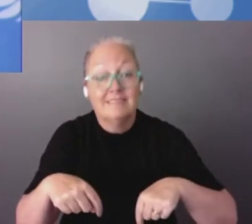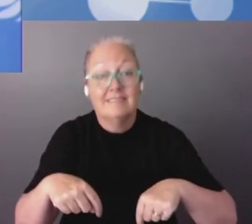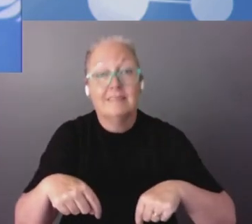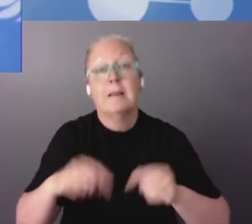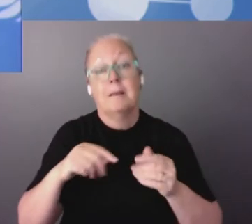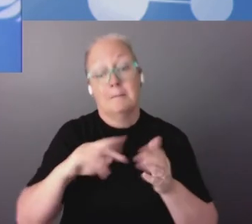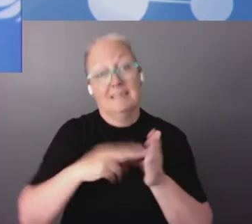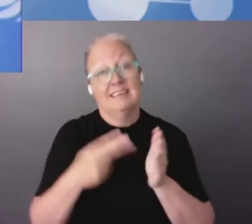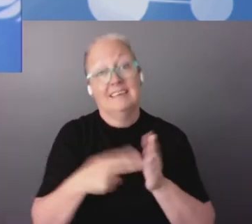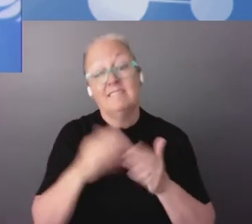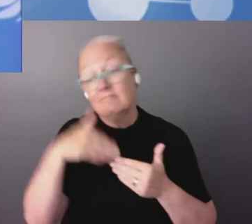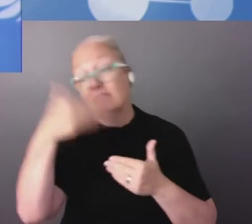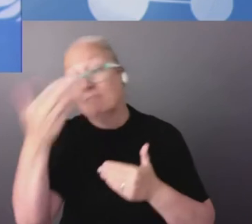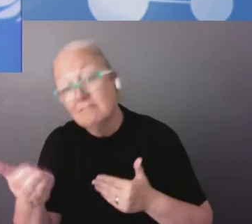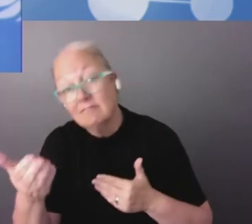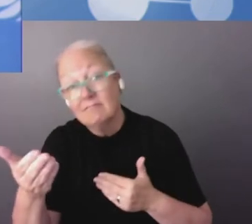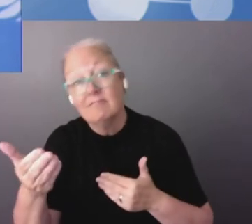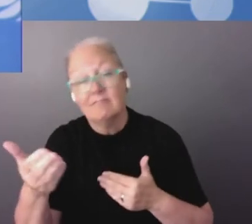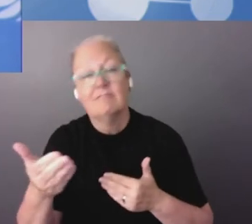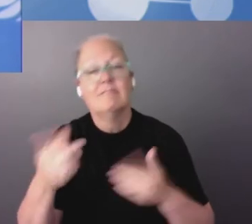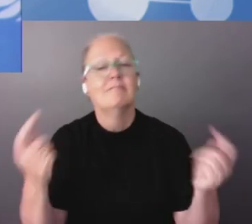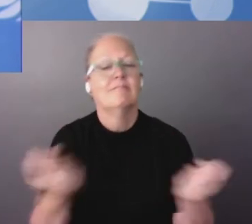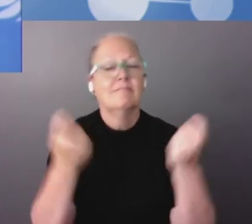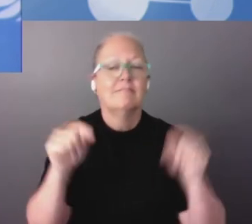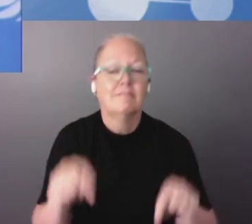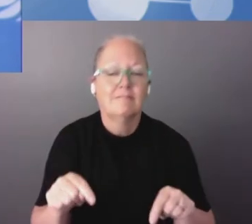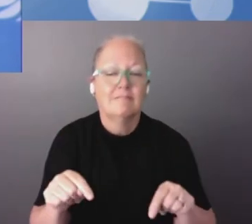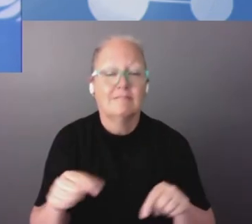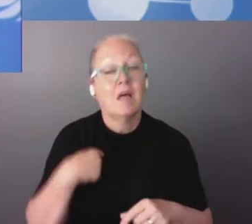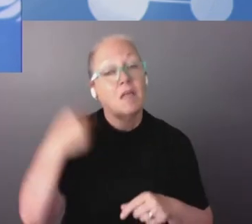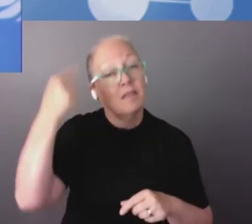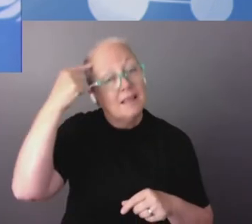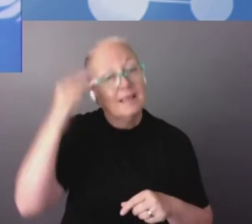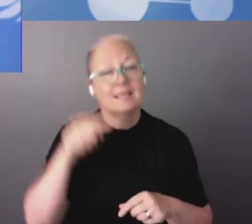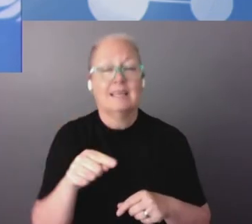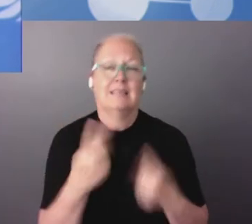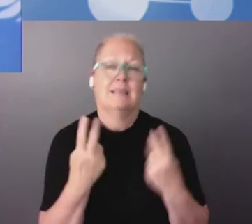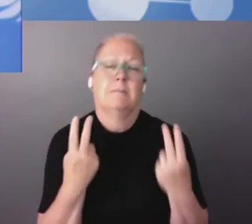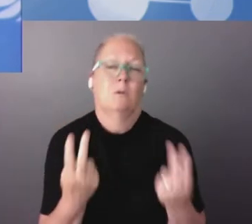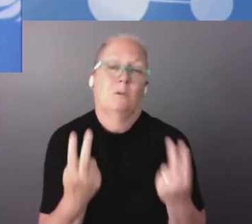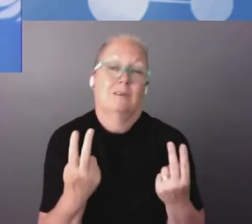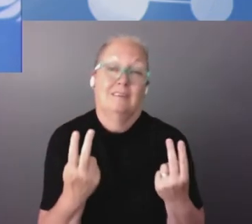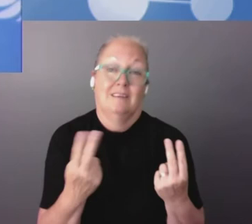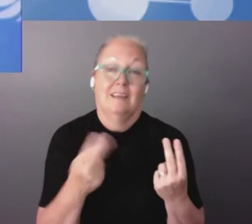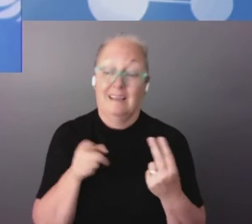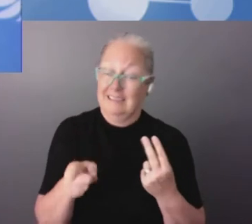que no pueden llevar sus actividades online porque no tienen acceso al Internet.